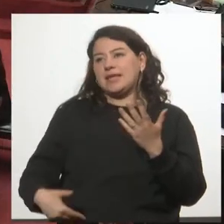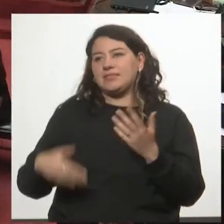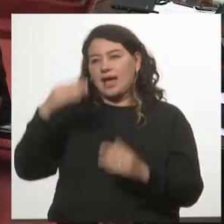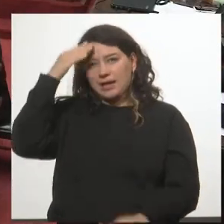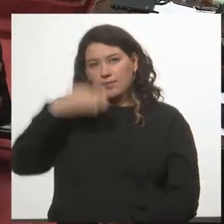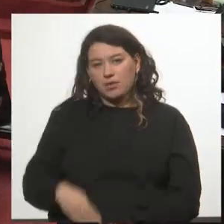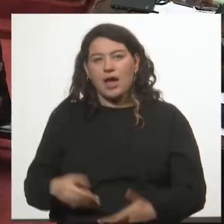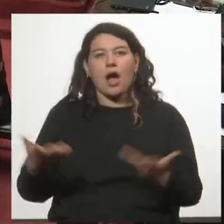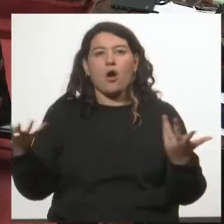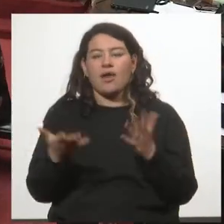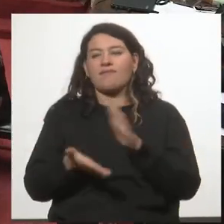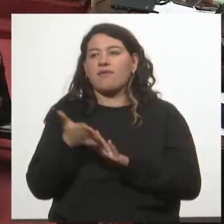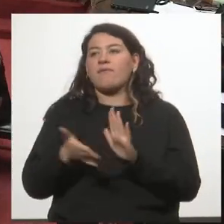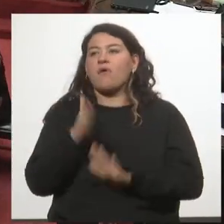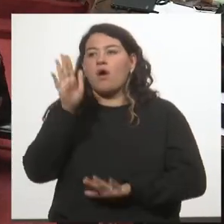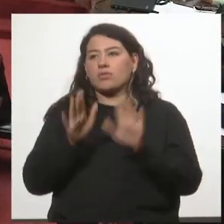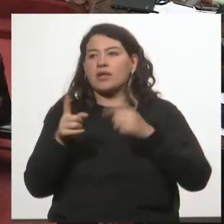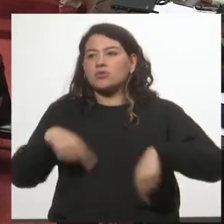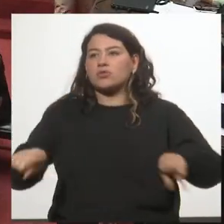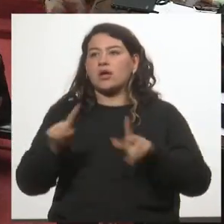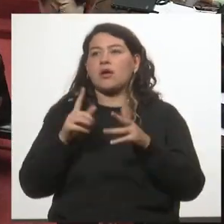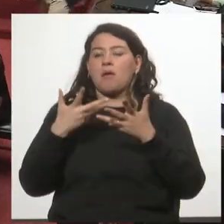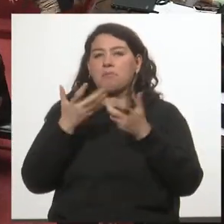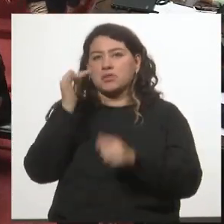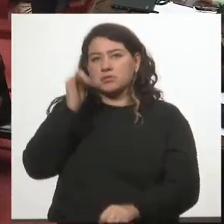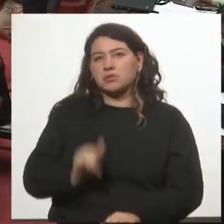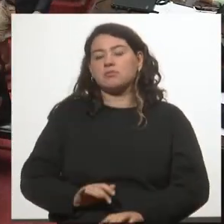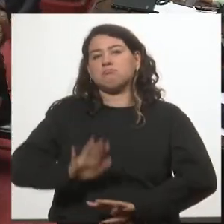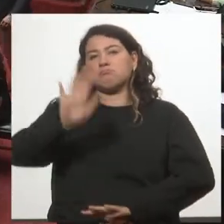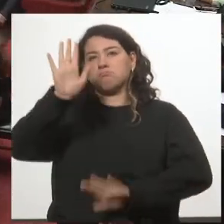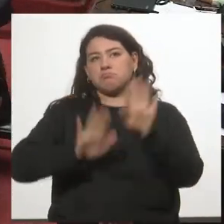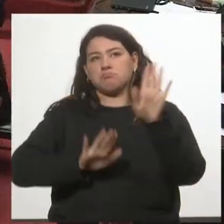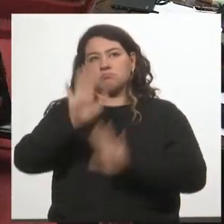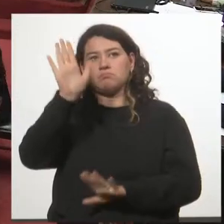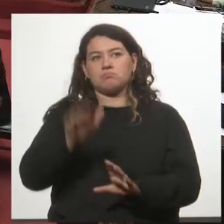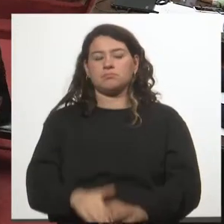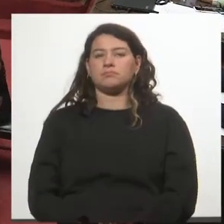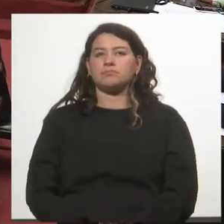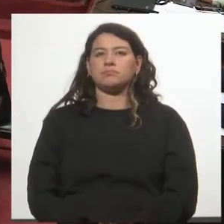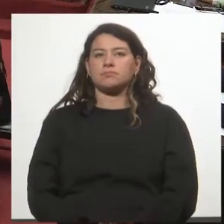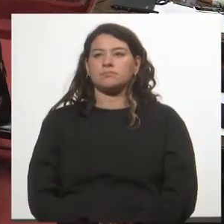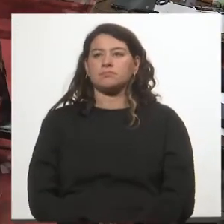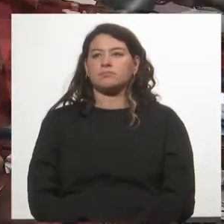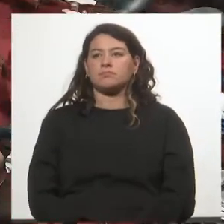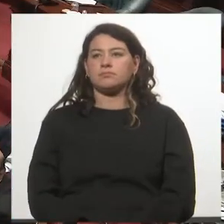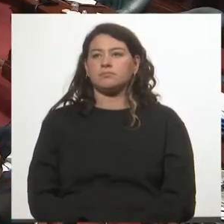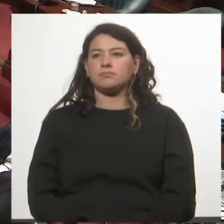procedemos a votar si les parece por la afirmativa sírvanse en expresar